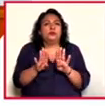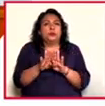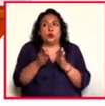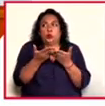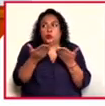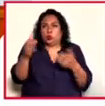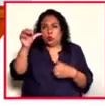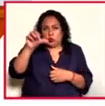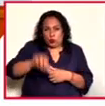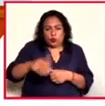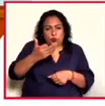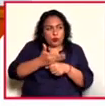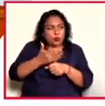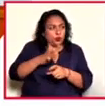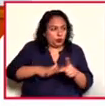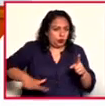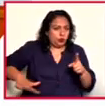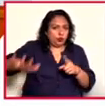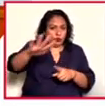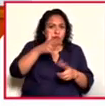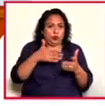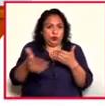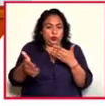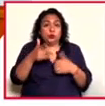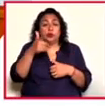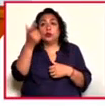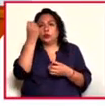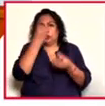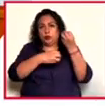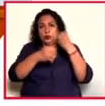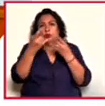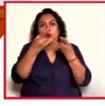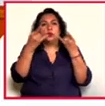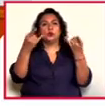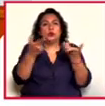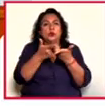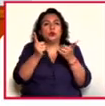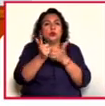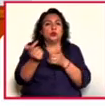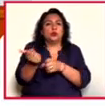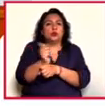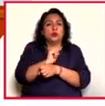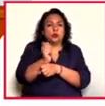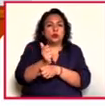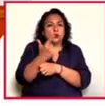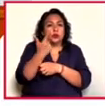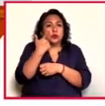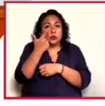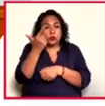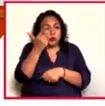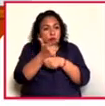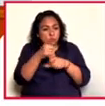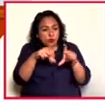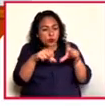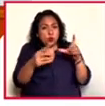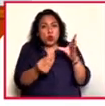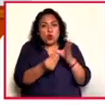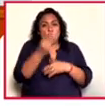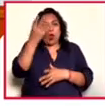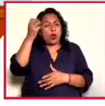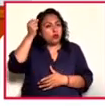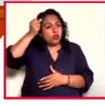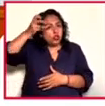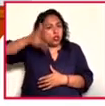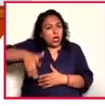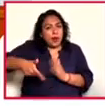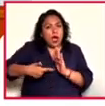hacia nuestro contexto actual. La obra relata la historia de un grupo de actores que expone el descubrimiento de un texto inédito de William Shakespeare